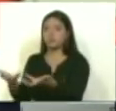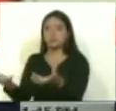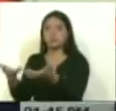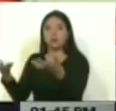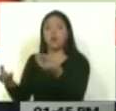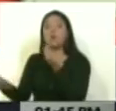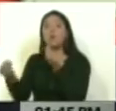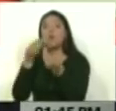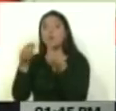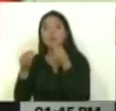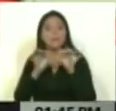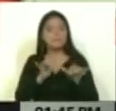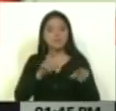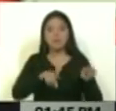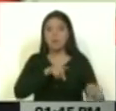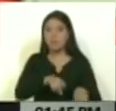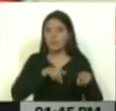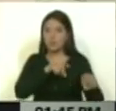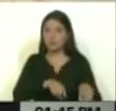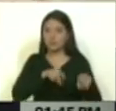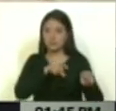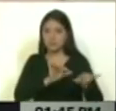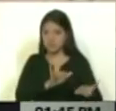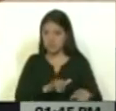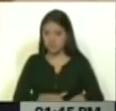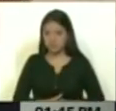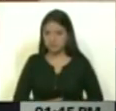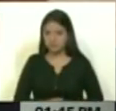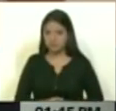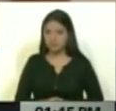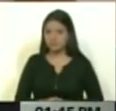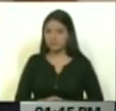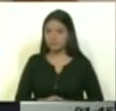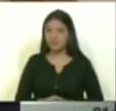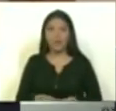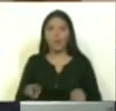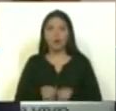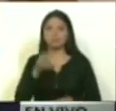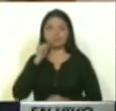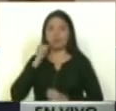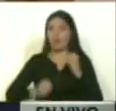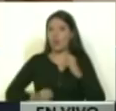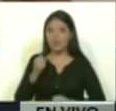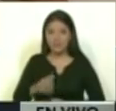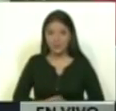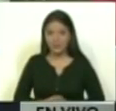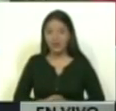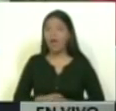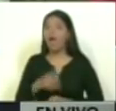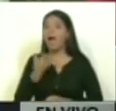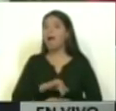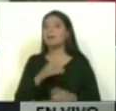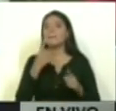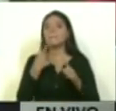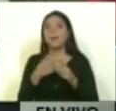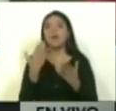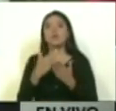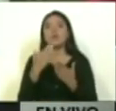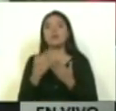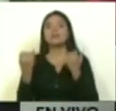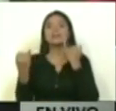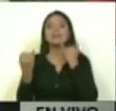gastronomía con Correcto. La misma producción. Uh-huh. Cayendo y corriendo, pues. Tenemos los salones de idiomas y en el